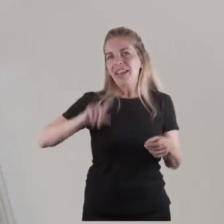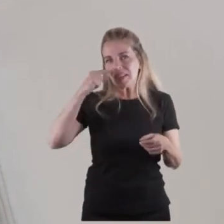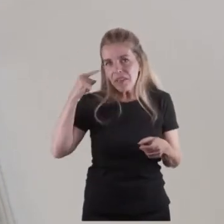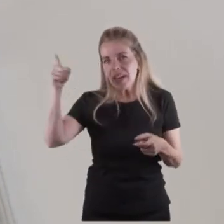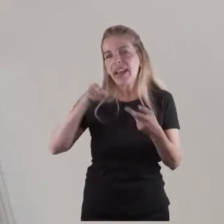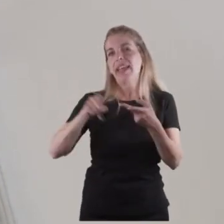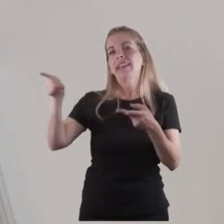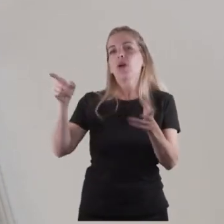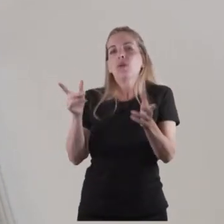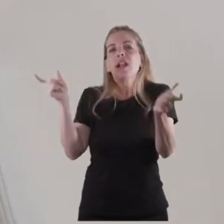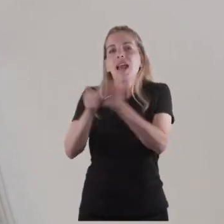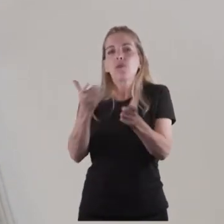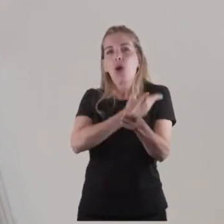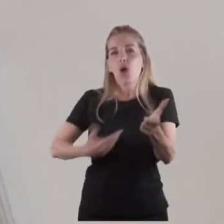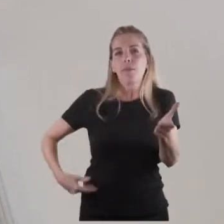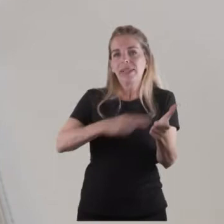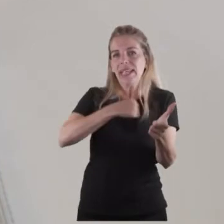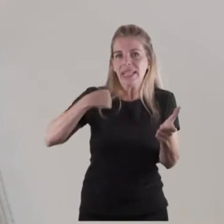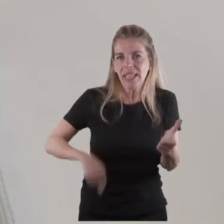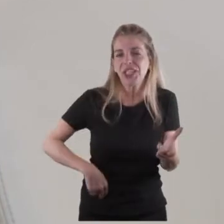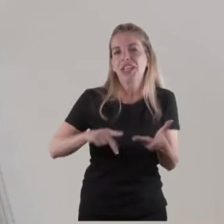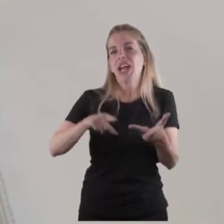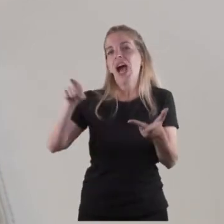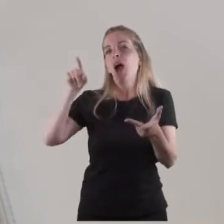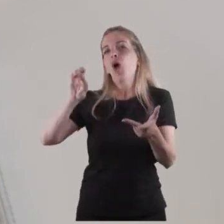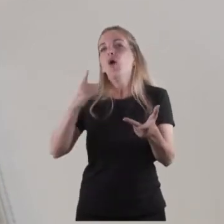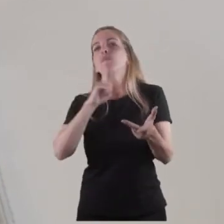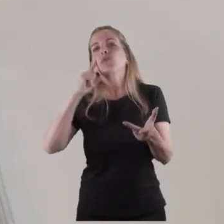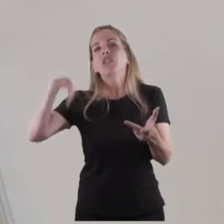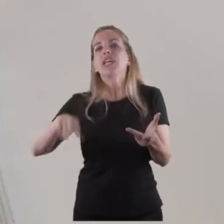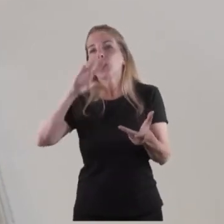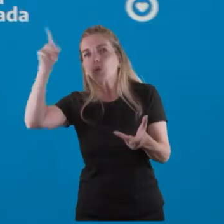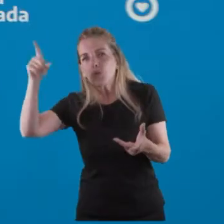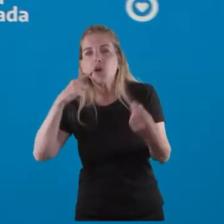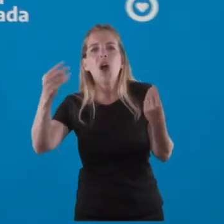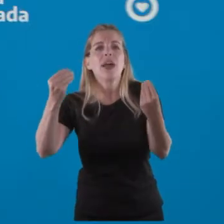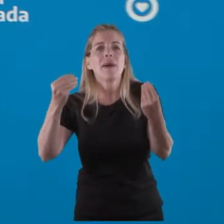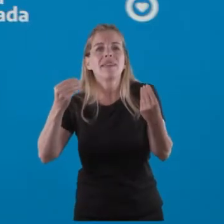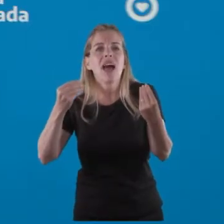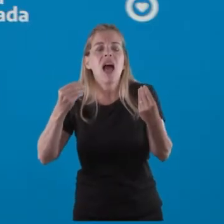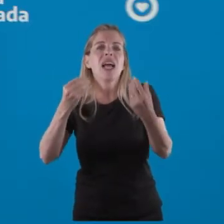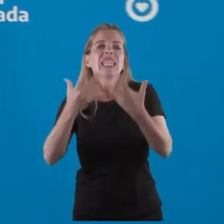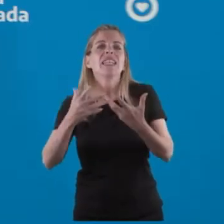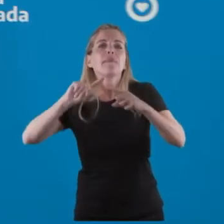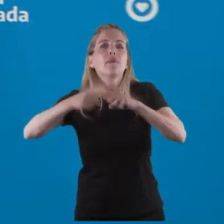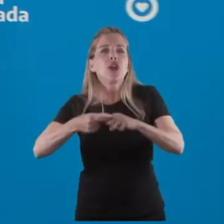jinping si se está poniendo en la mesa la posibilidad de revisar por ejemplo el sistema político la argentina gracias